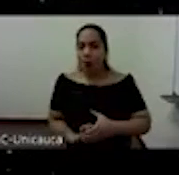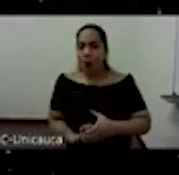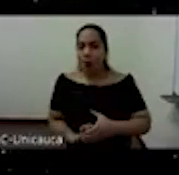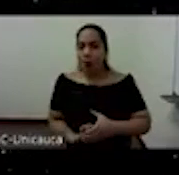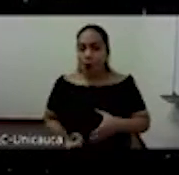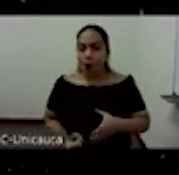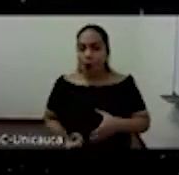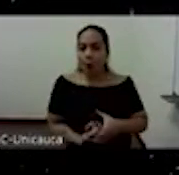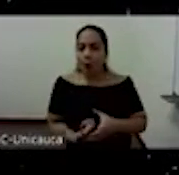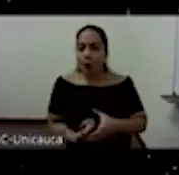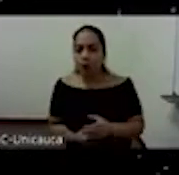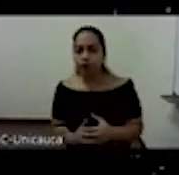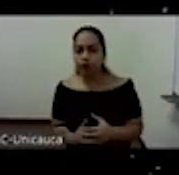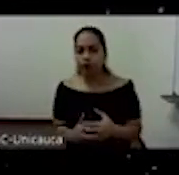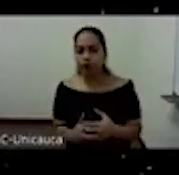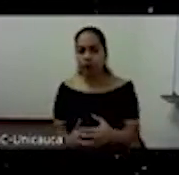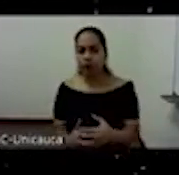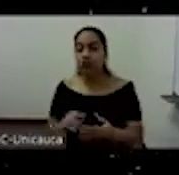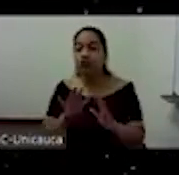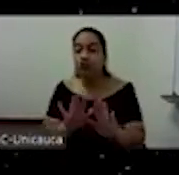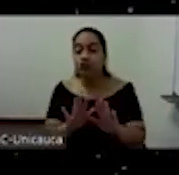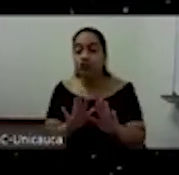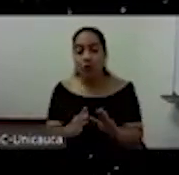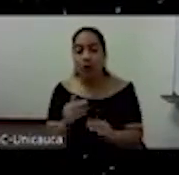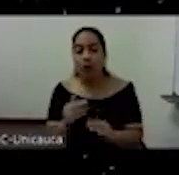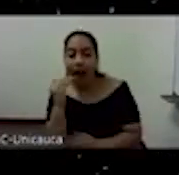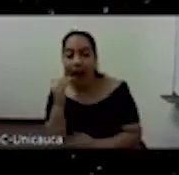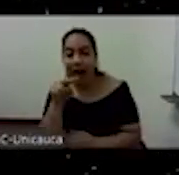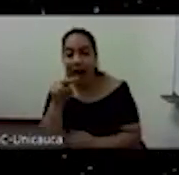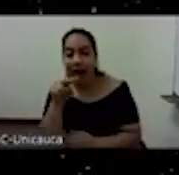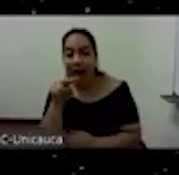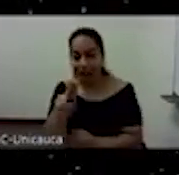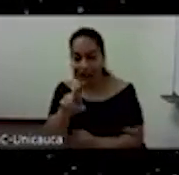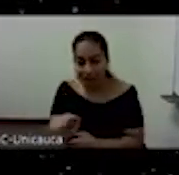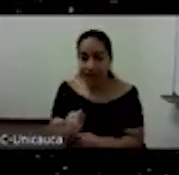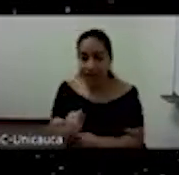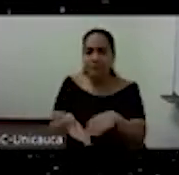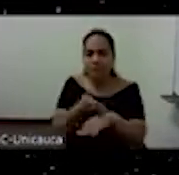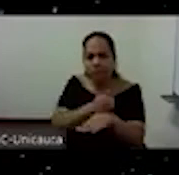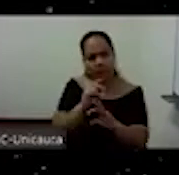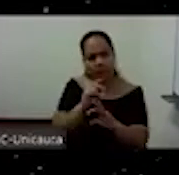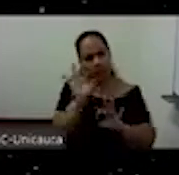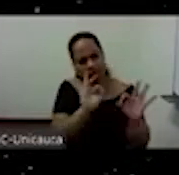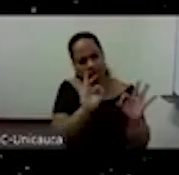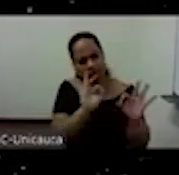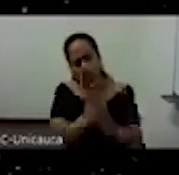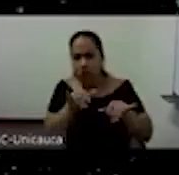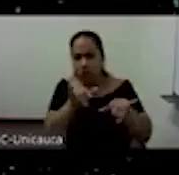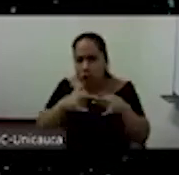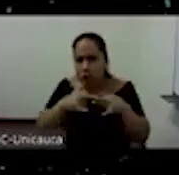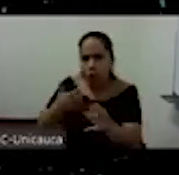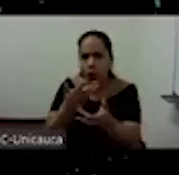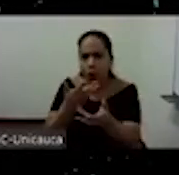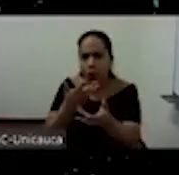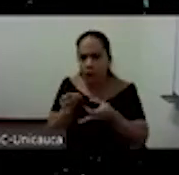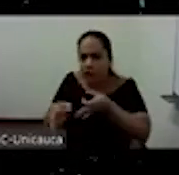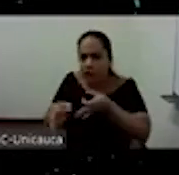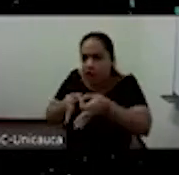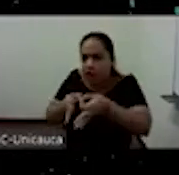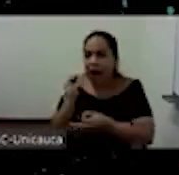Nasa. Alrededor de ella se practican varias normas culturales que tienen que ver con la formación de la niña como